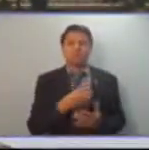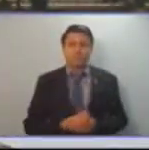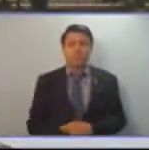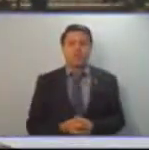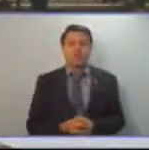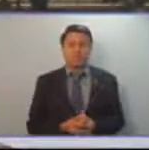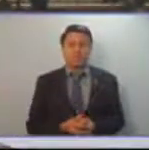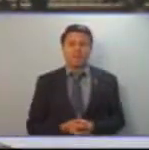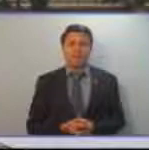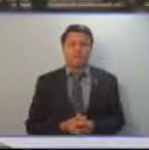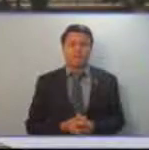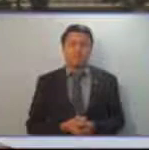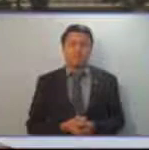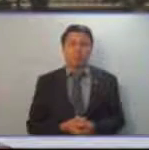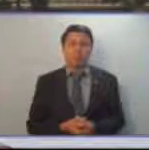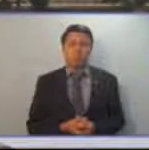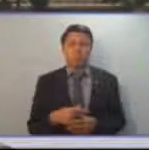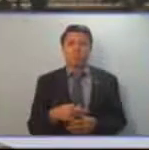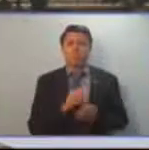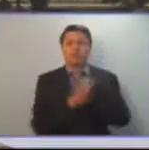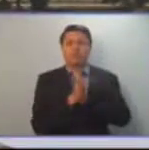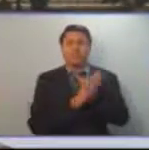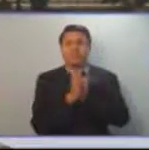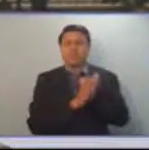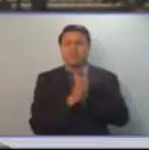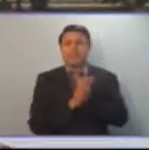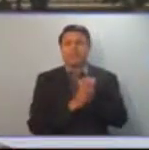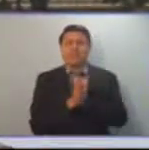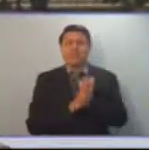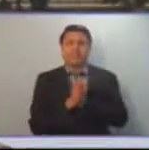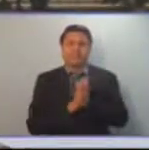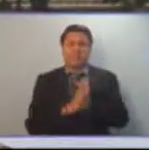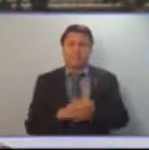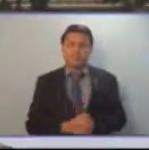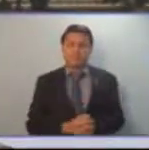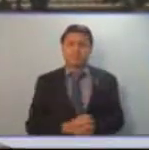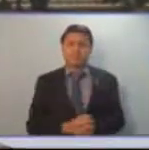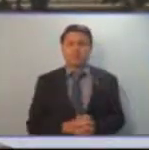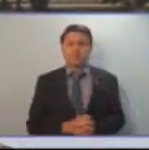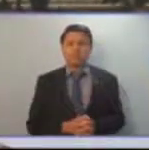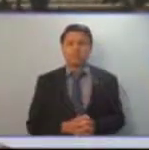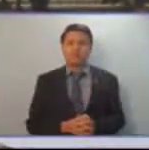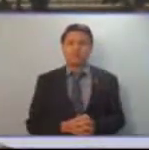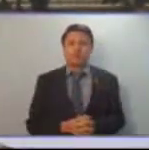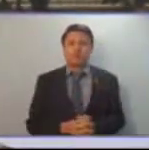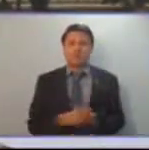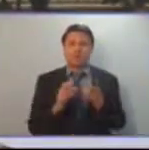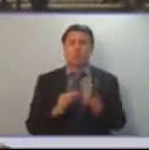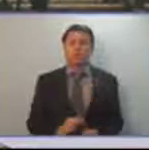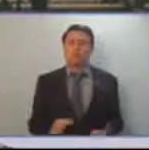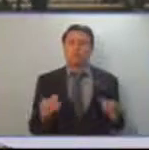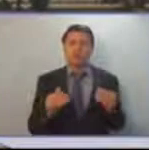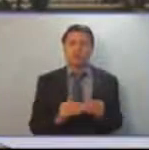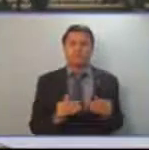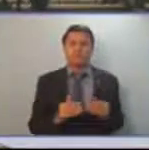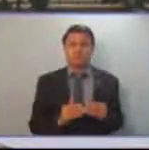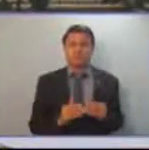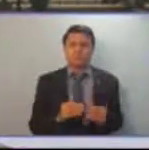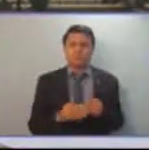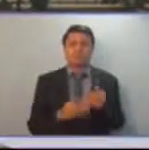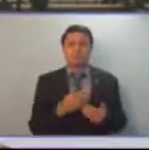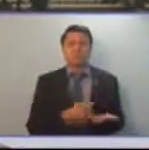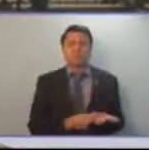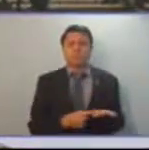comunica sus angustias, sus deseos, sus expectativas. Tenemos partidos que